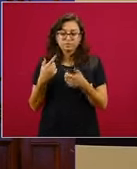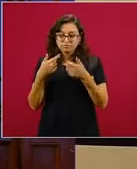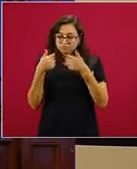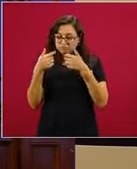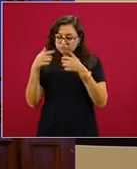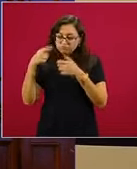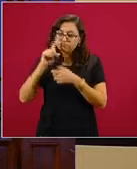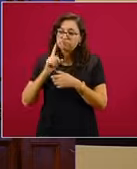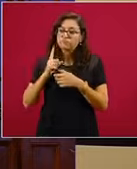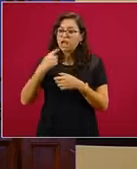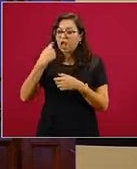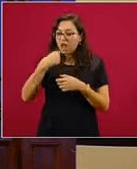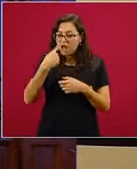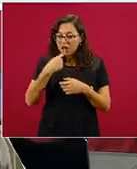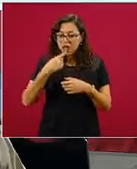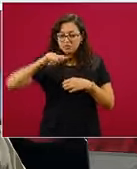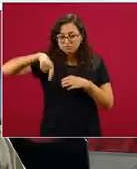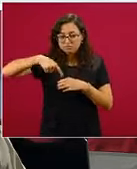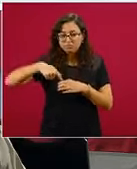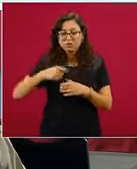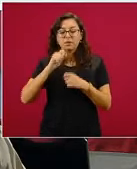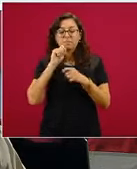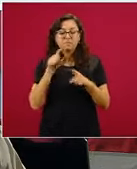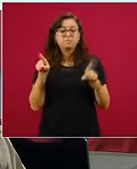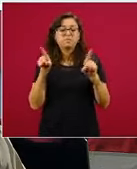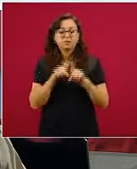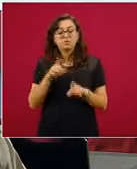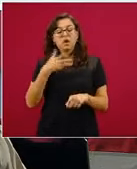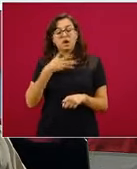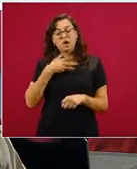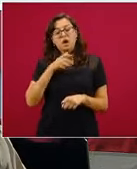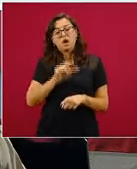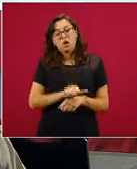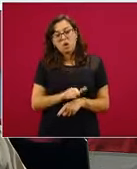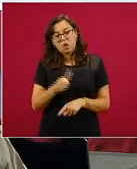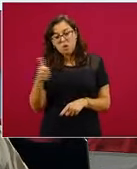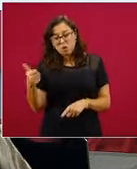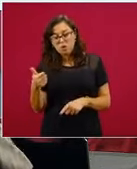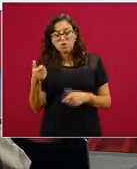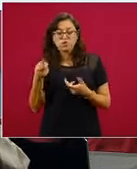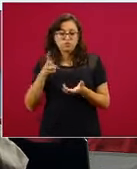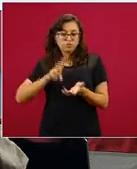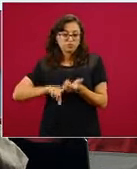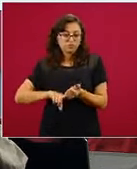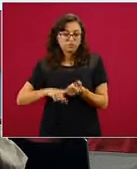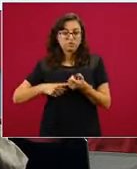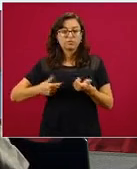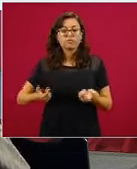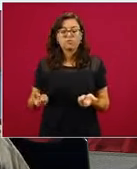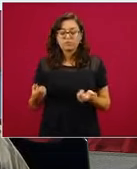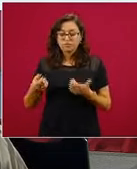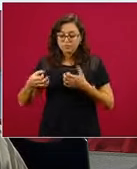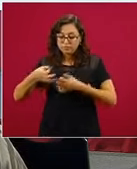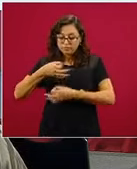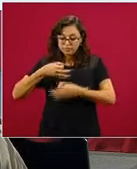estudio. Tenemos también lo que es el EXPERT, que es un estudio de biología molecular, que básicamente es